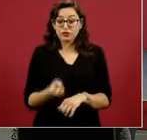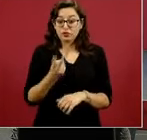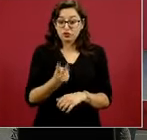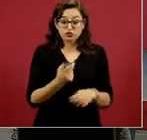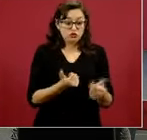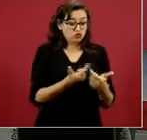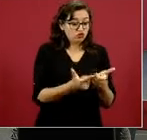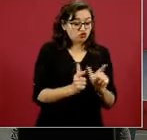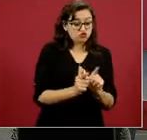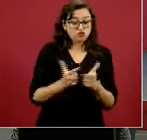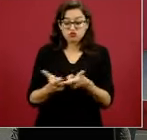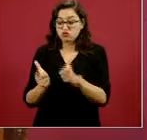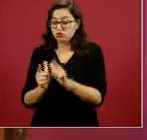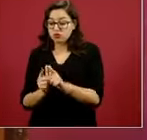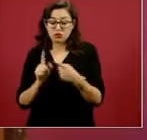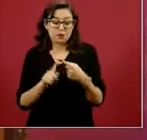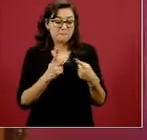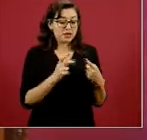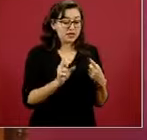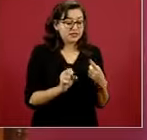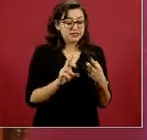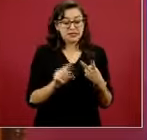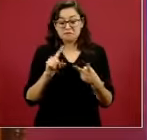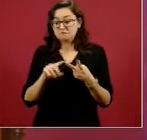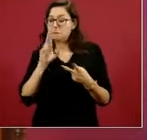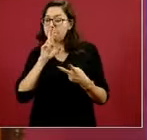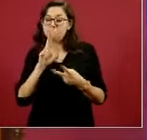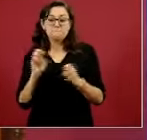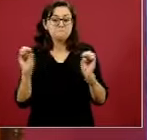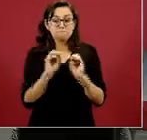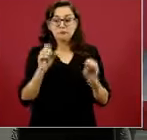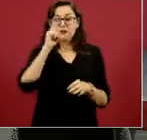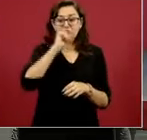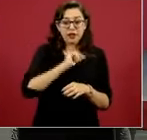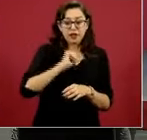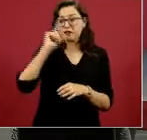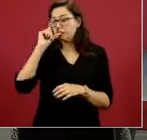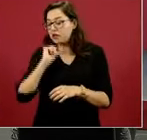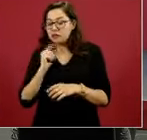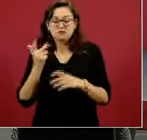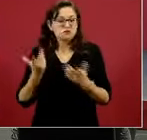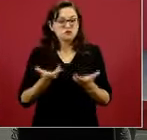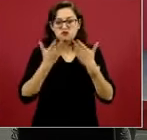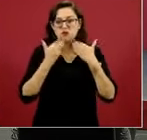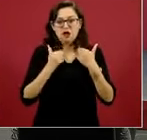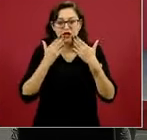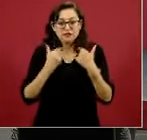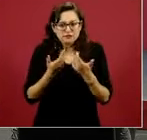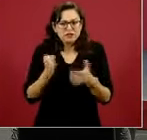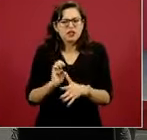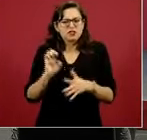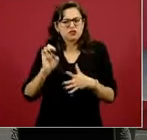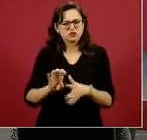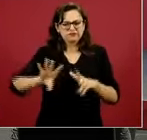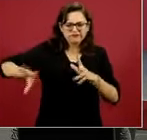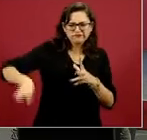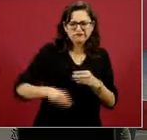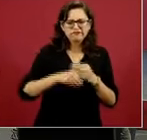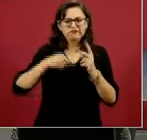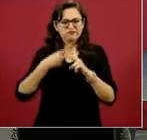resultados por PCR o para confirmar, lo que sí se utilizan o son parte de la base para poder tener una